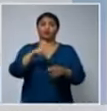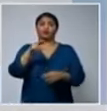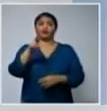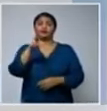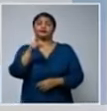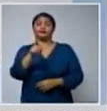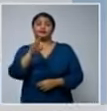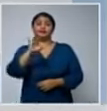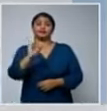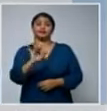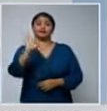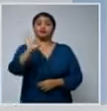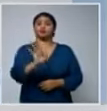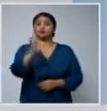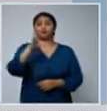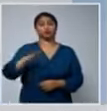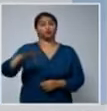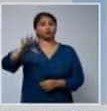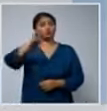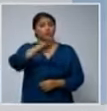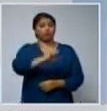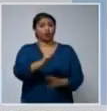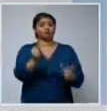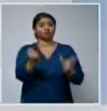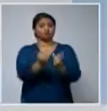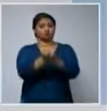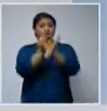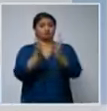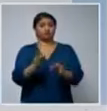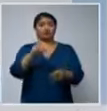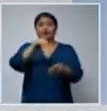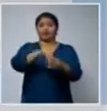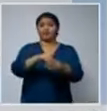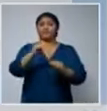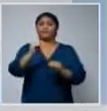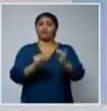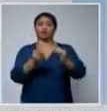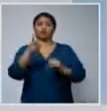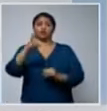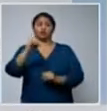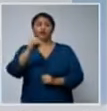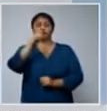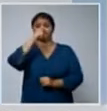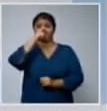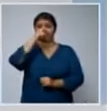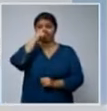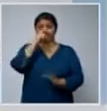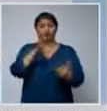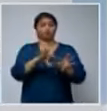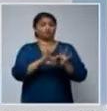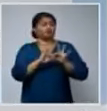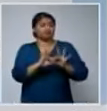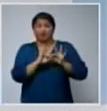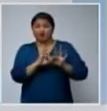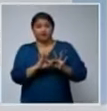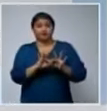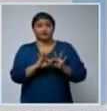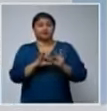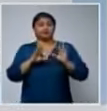casos diagnosticados ayer con COVID-19. Y lo que es peor, como siempre